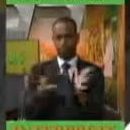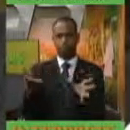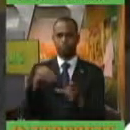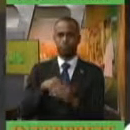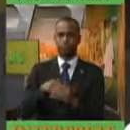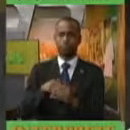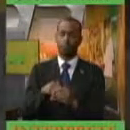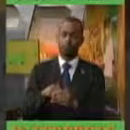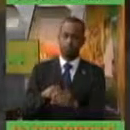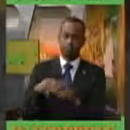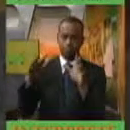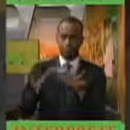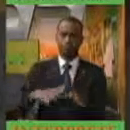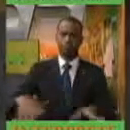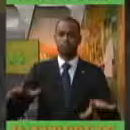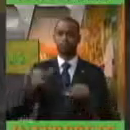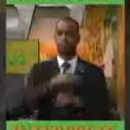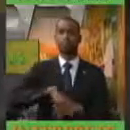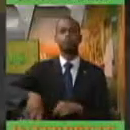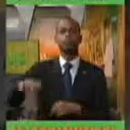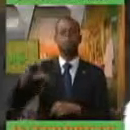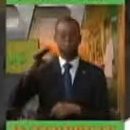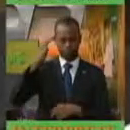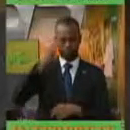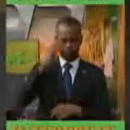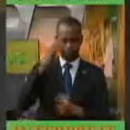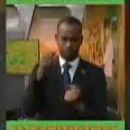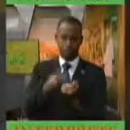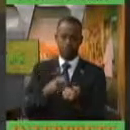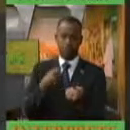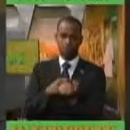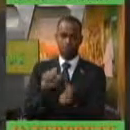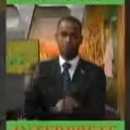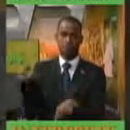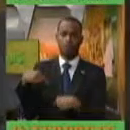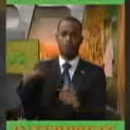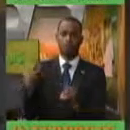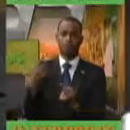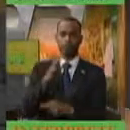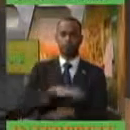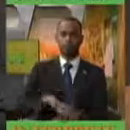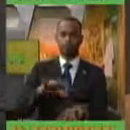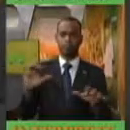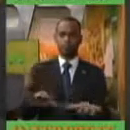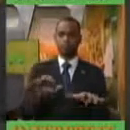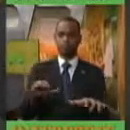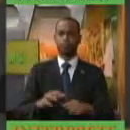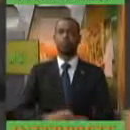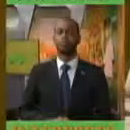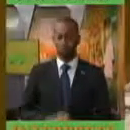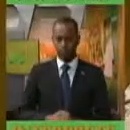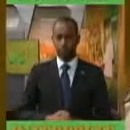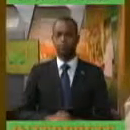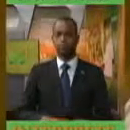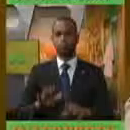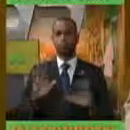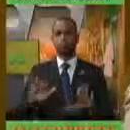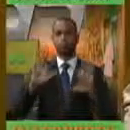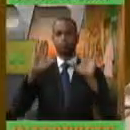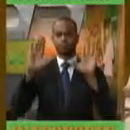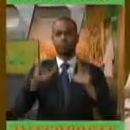en los pueblos y para que ellos descubran también todo el aporte que podemos hacer a una buena gestión.